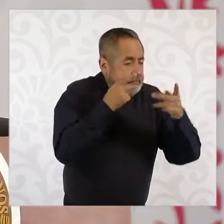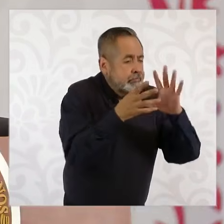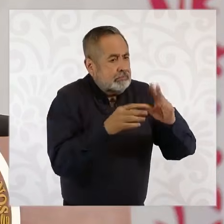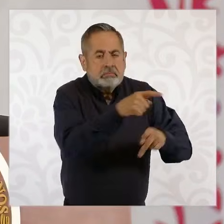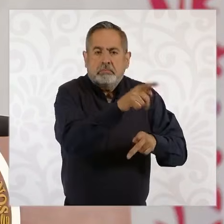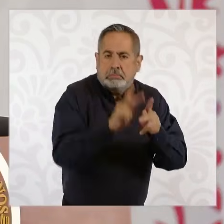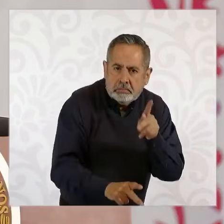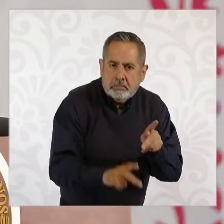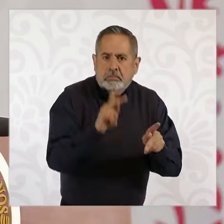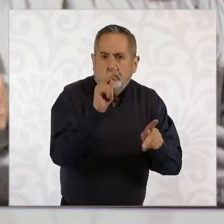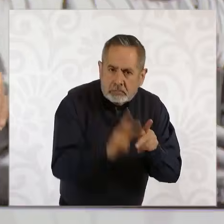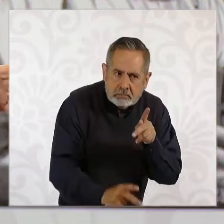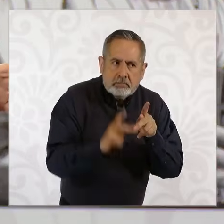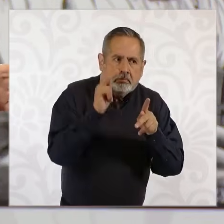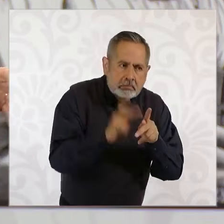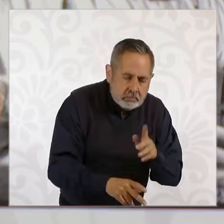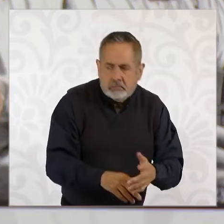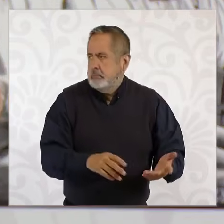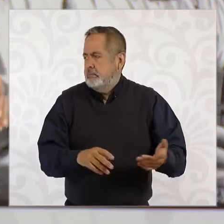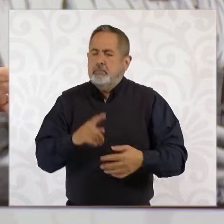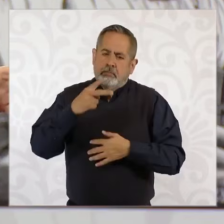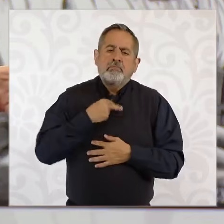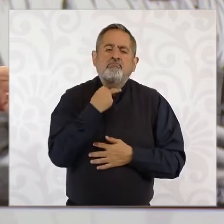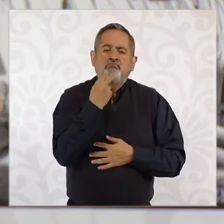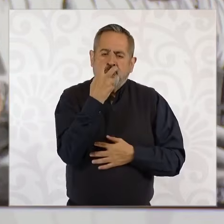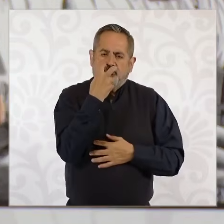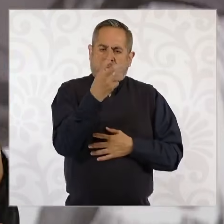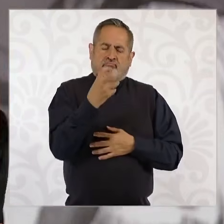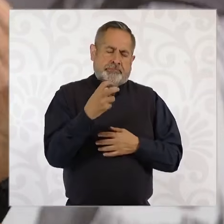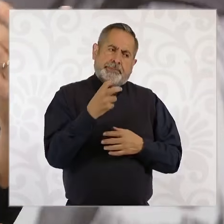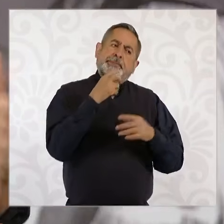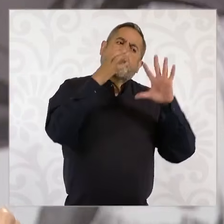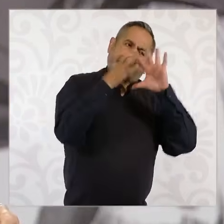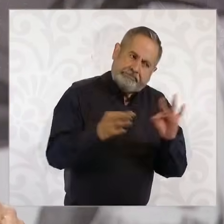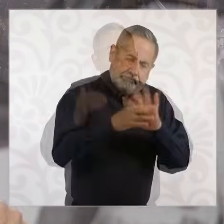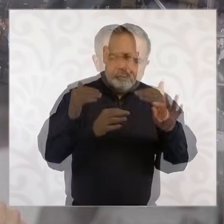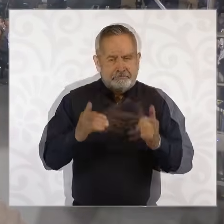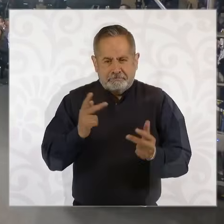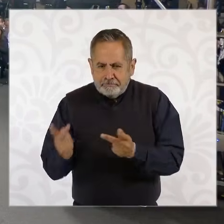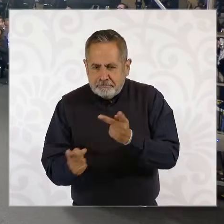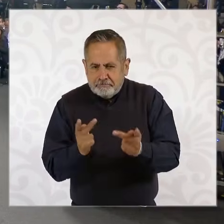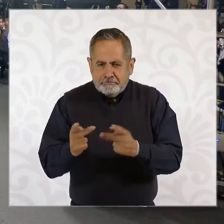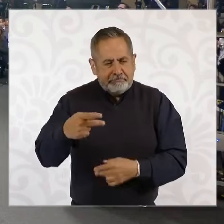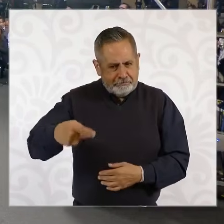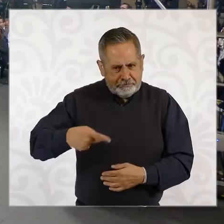por eso levanté un poco más la voz para que me escucharan, ¿no? Pero de ninguna manera estaba regañando, incluso si escuchan lo